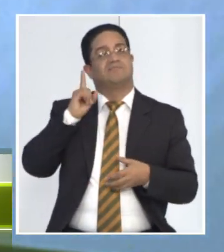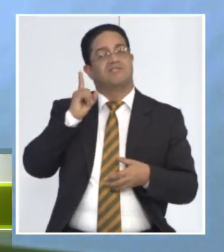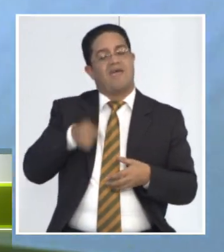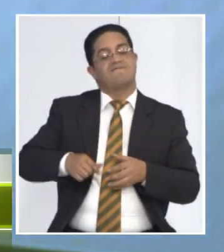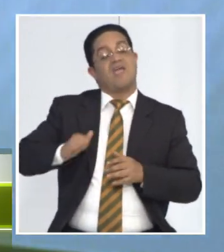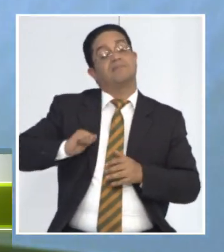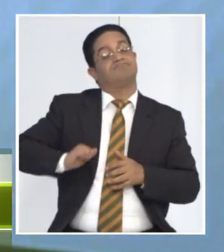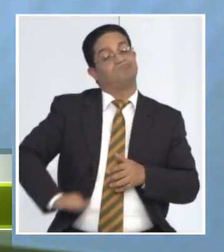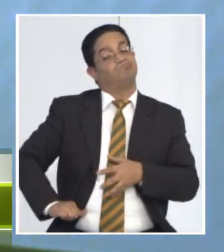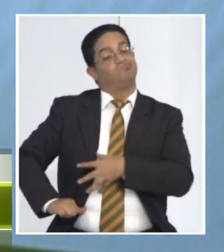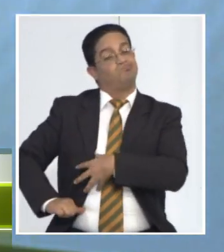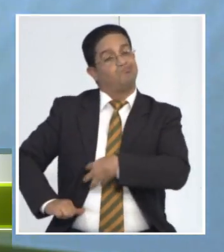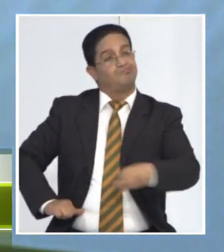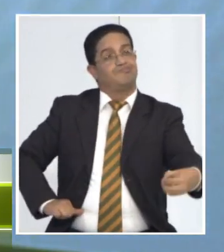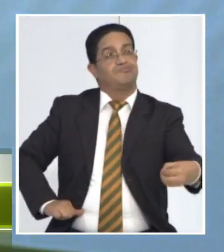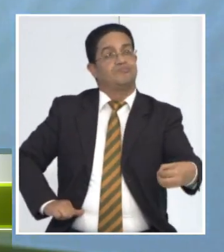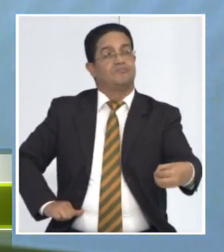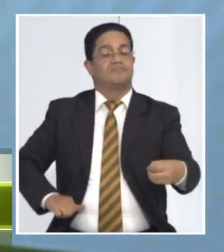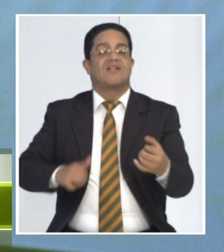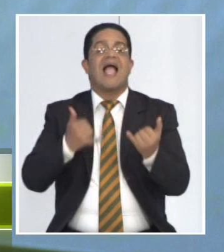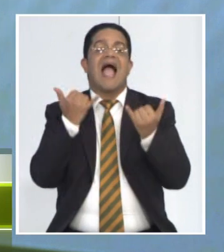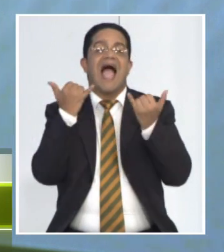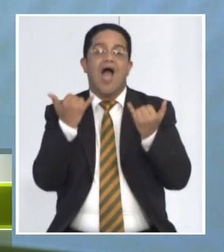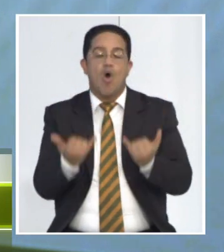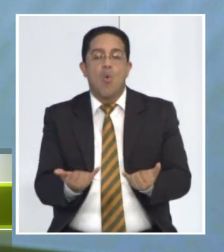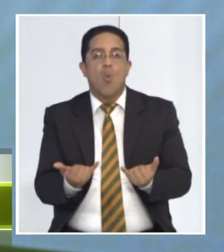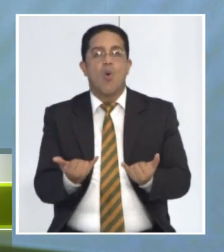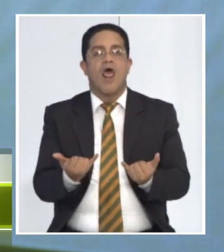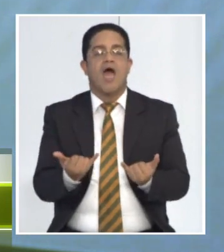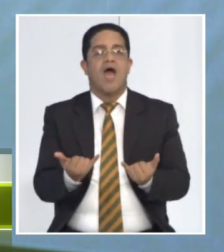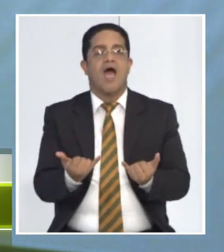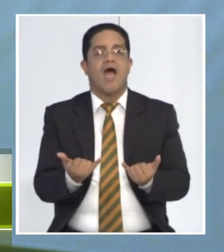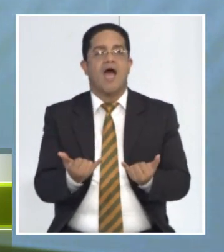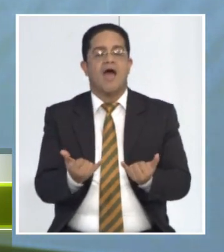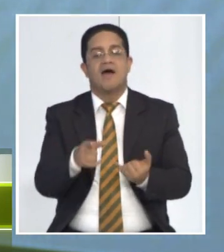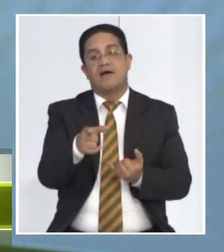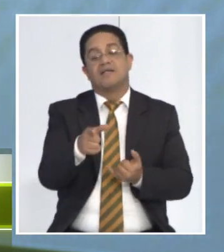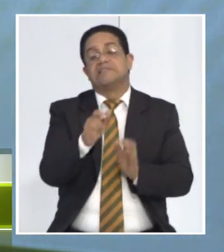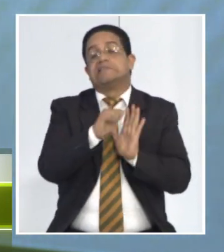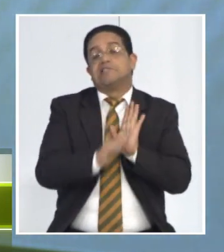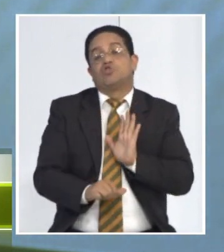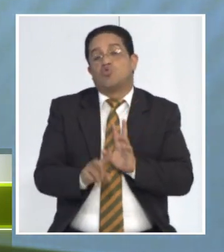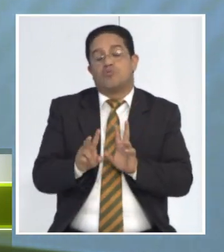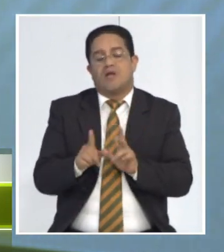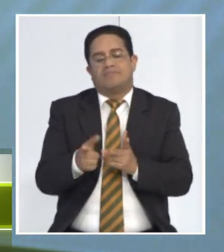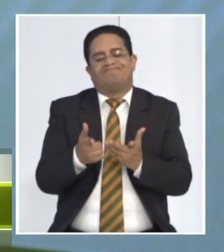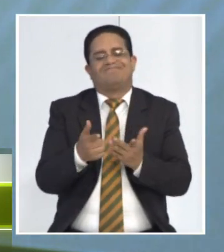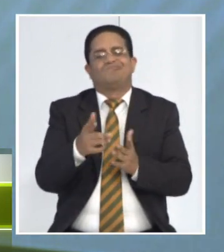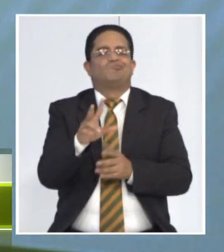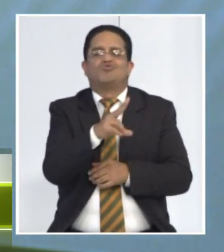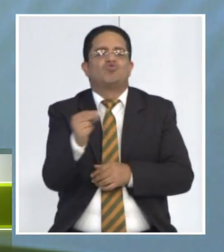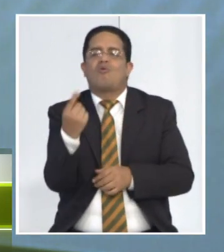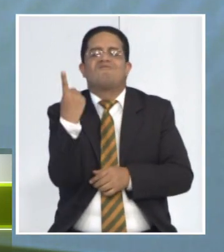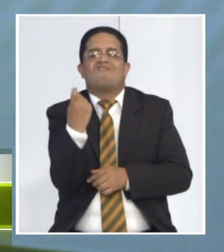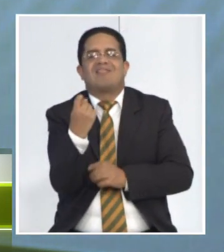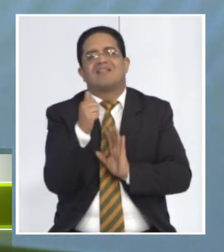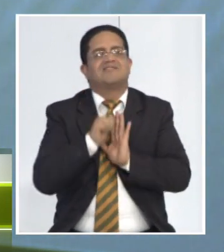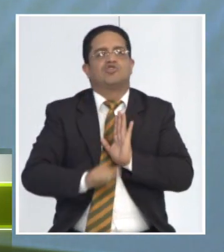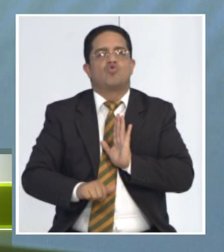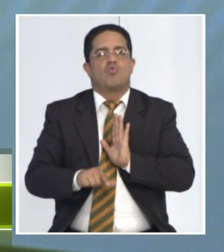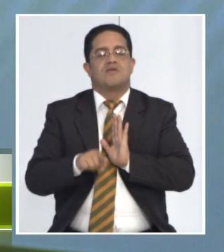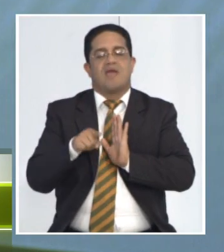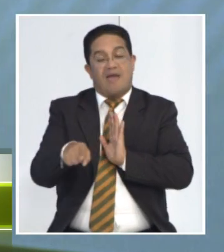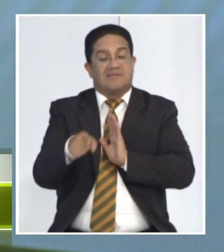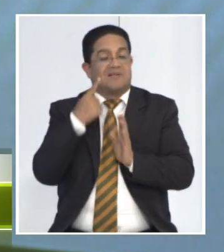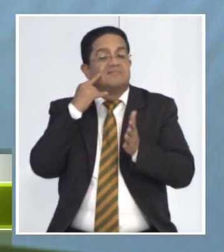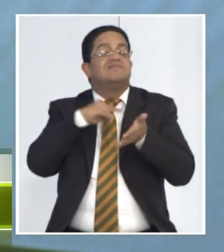a cirugía. Y ahora, con el advenimiento de la colangioscopia, que es esto que viene a ayudarnos y a